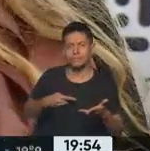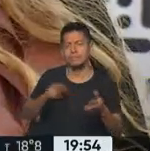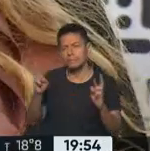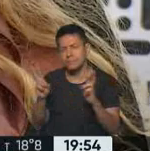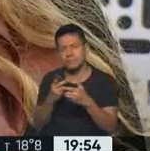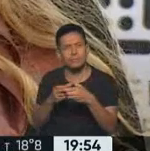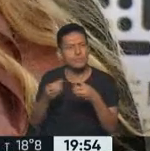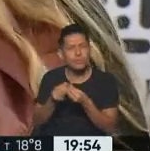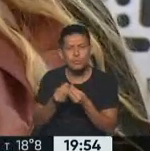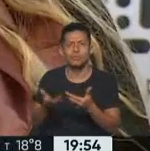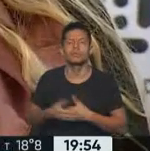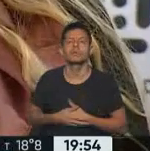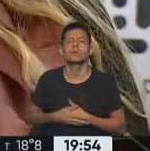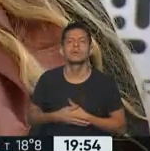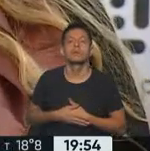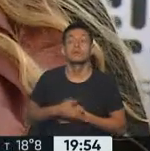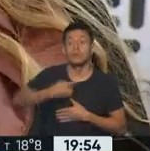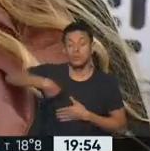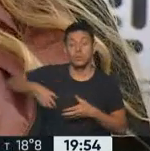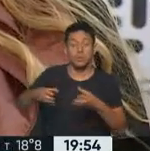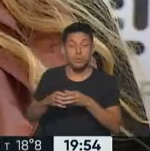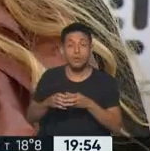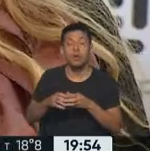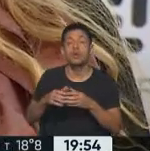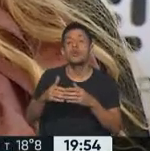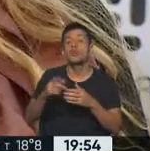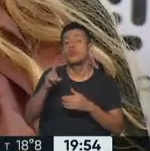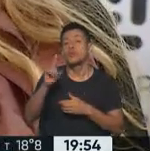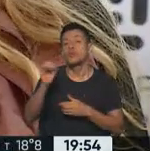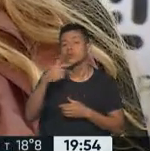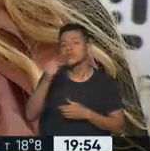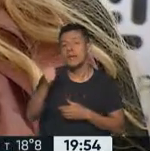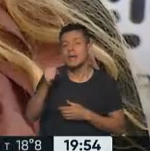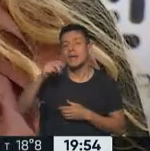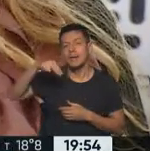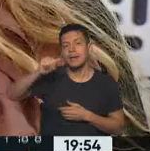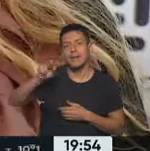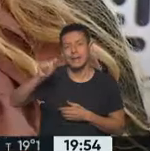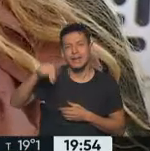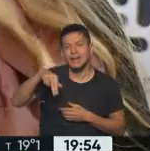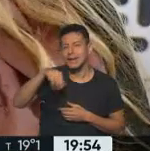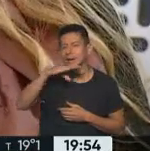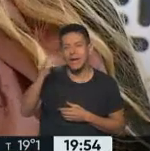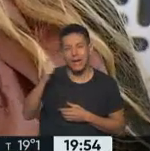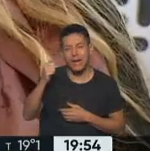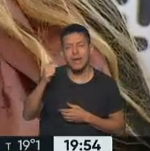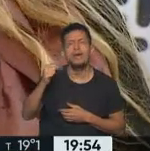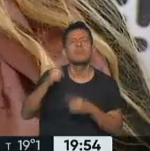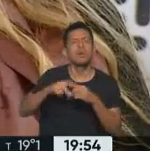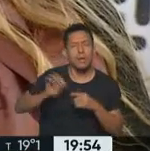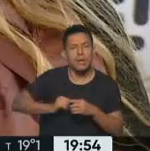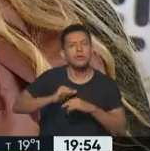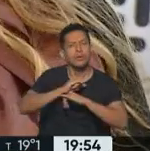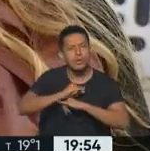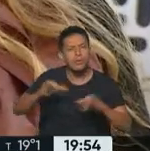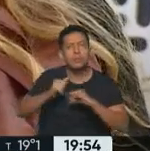fallecidas. Nosotras, la Rosa Naranja, hace un informe anual de la cantidad de muertes